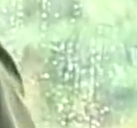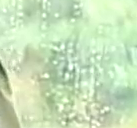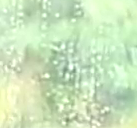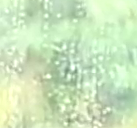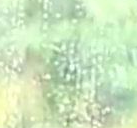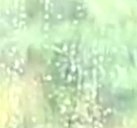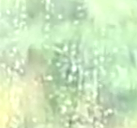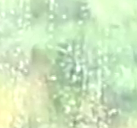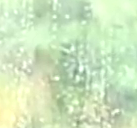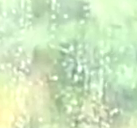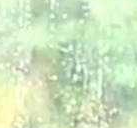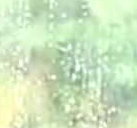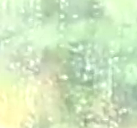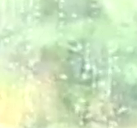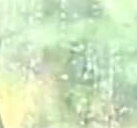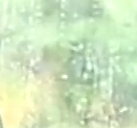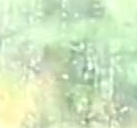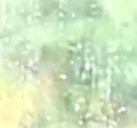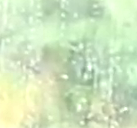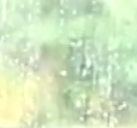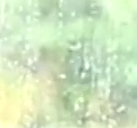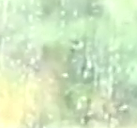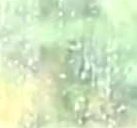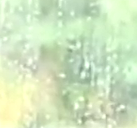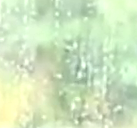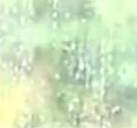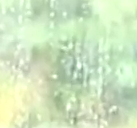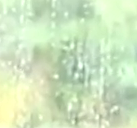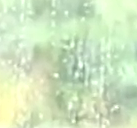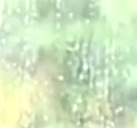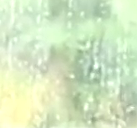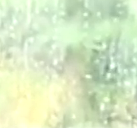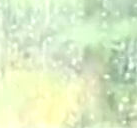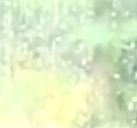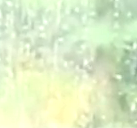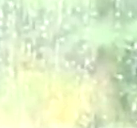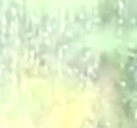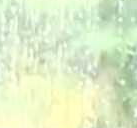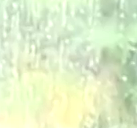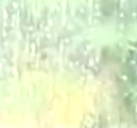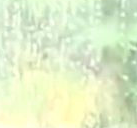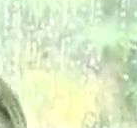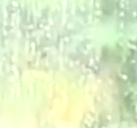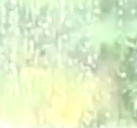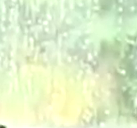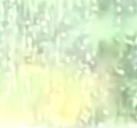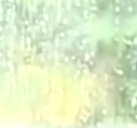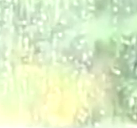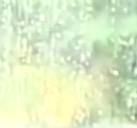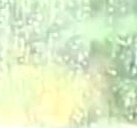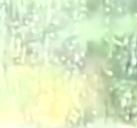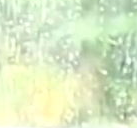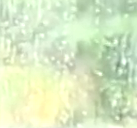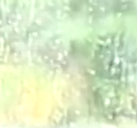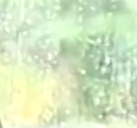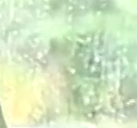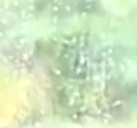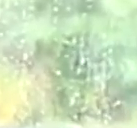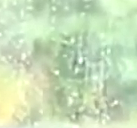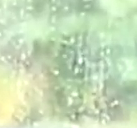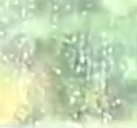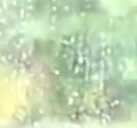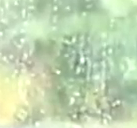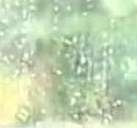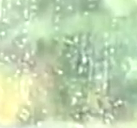formemos parte de la asignación. Eso se lo debo yo ayer en compromiso al pueblo que estaba allá afuera. Nosotros